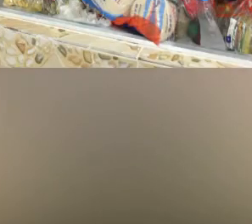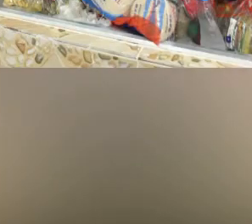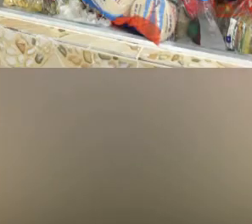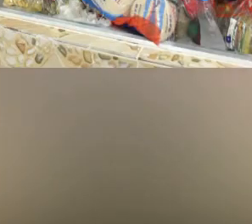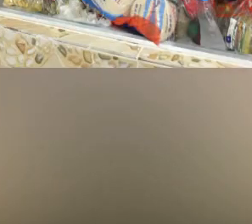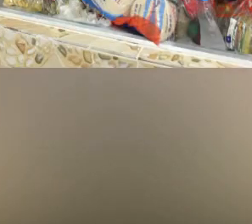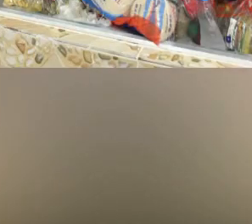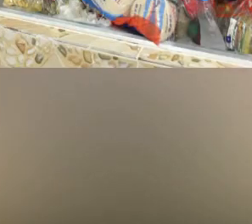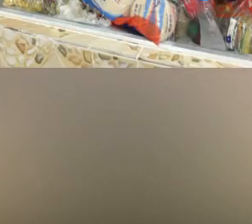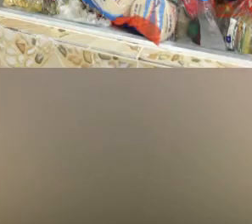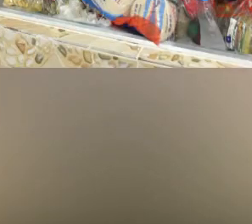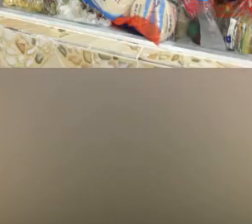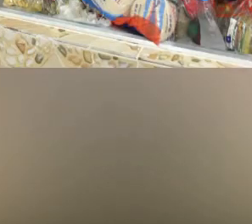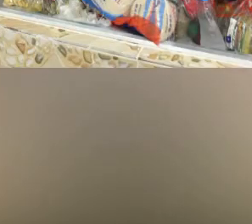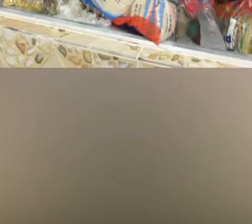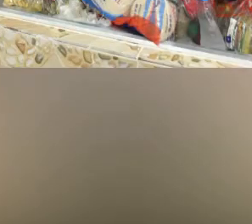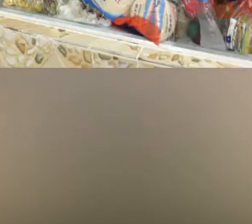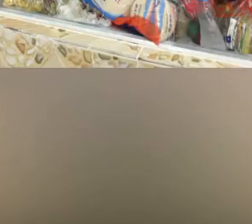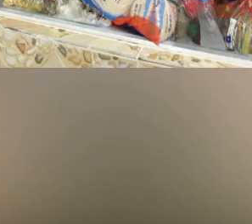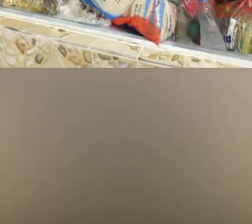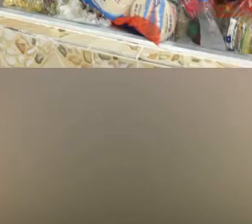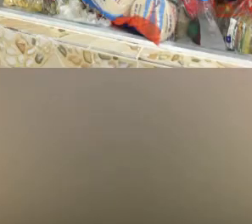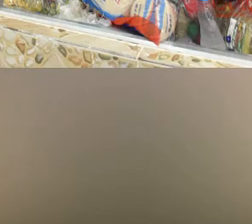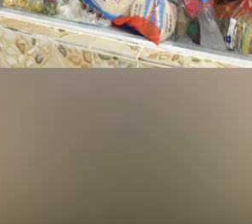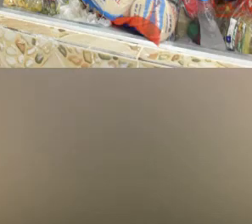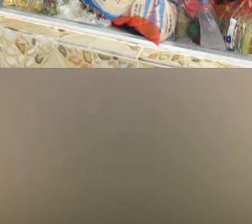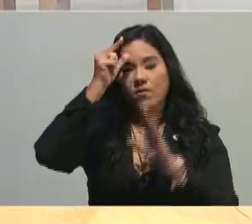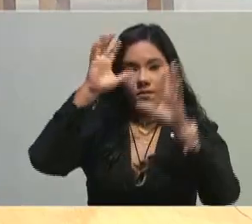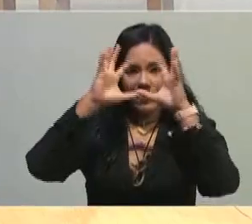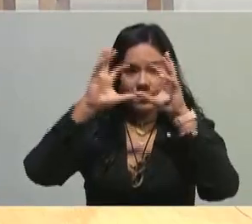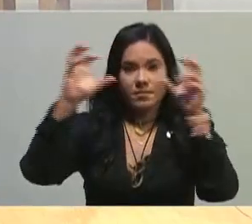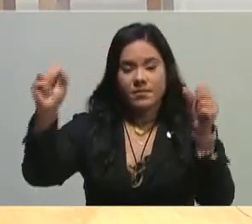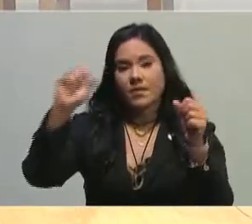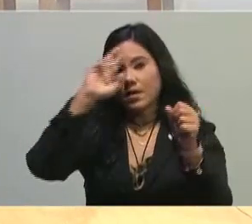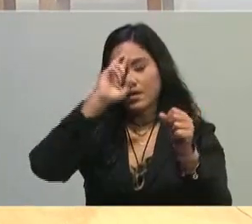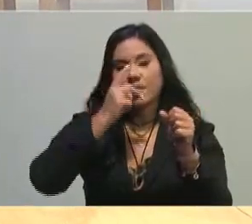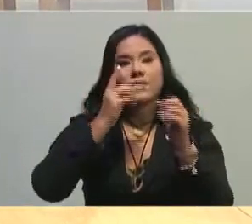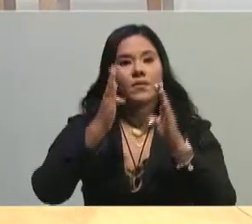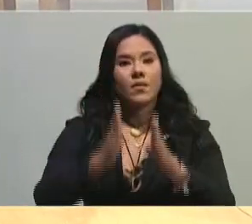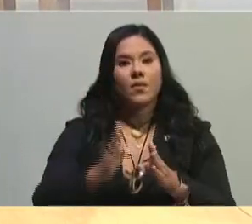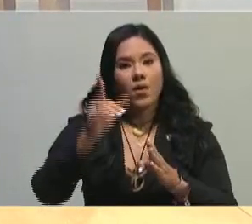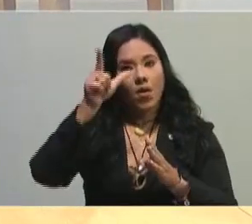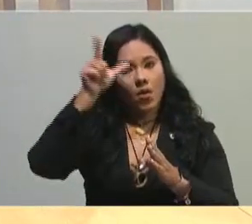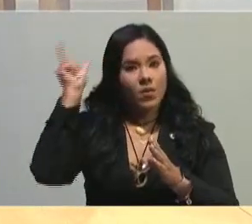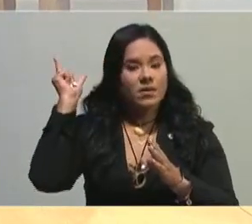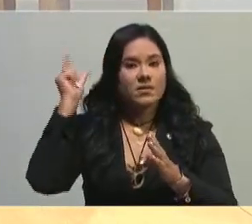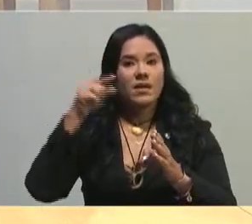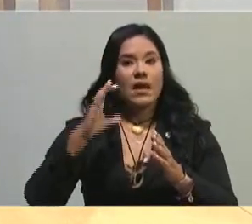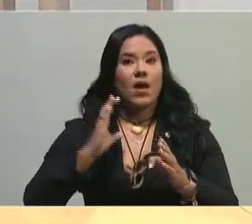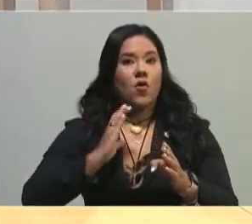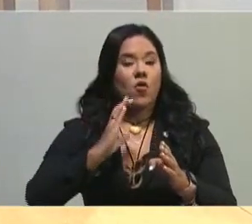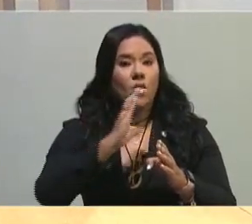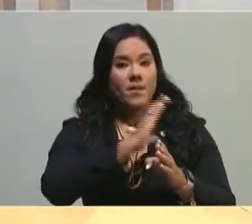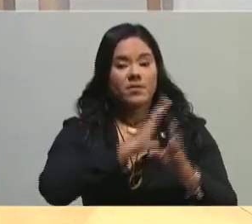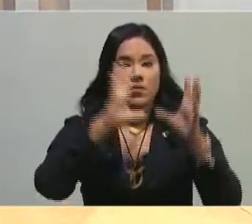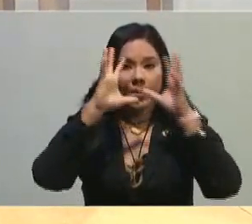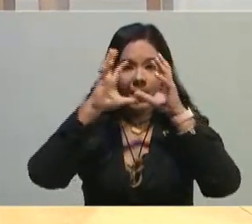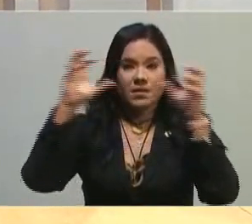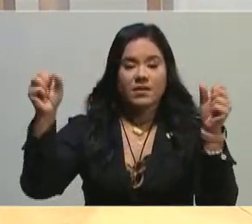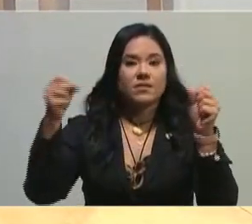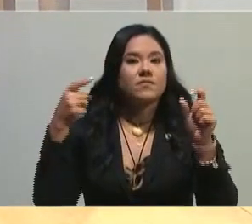los trabajos sociales de nuestro gobierno que encabeza nuestro presidente de la república Luis abinader esta comisión presidencial sale